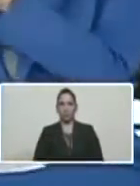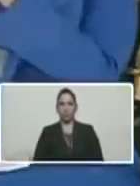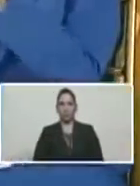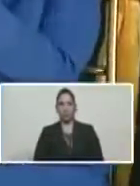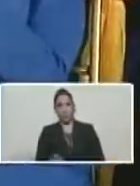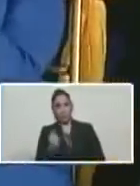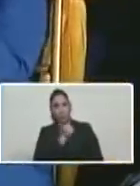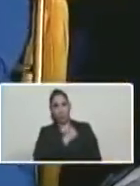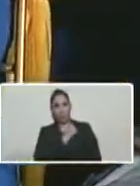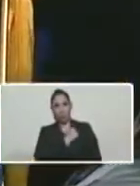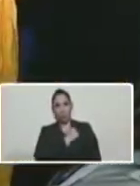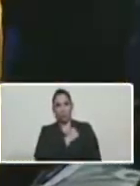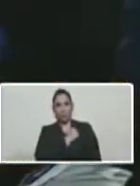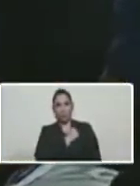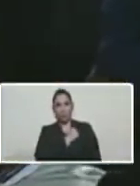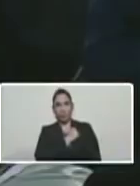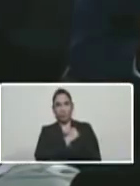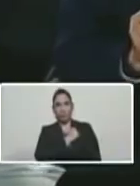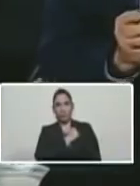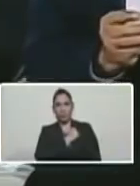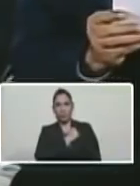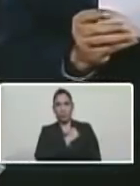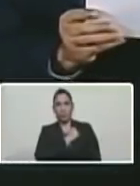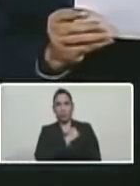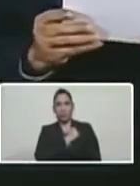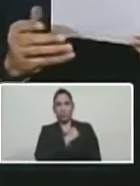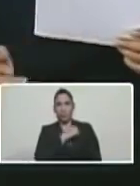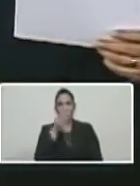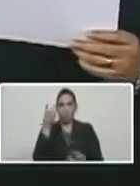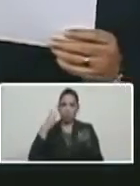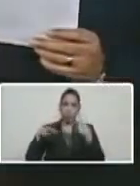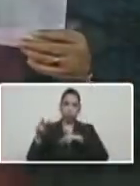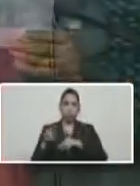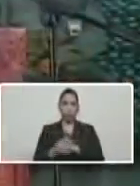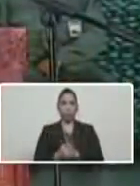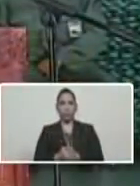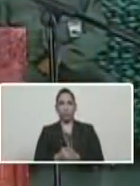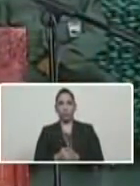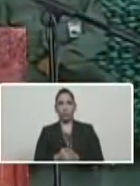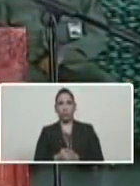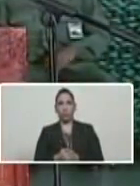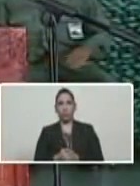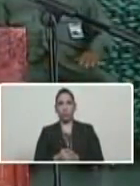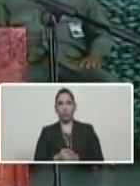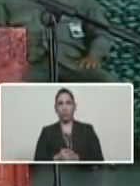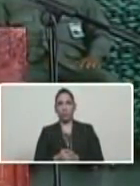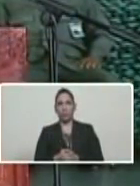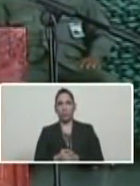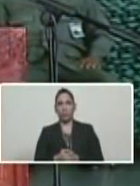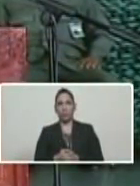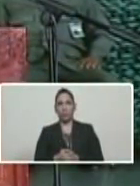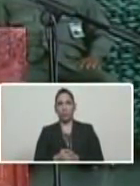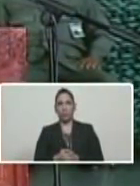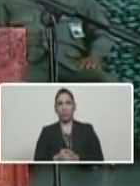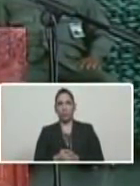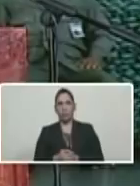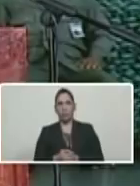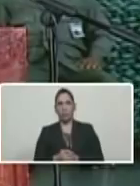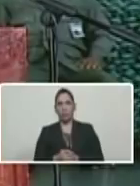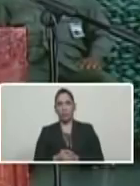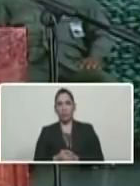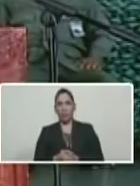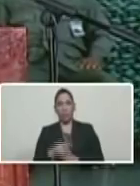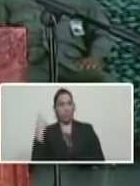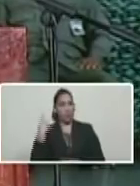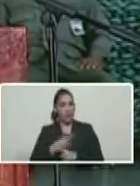Camaradas, la tarea es compleja. Las traiciones son iguales o peores a las que enfrentó Bolívar. También hay que luchar en